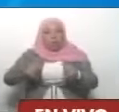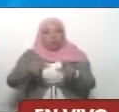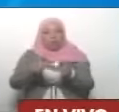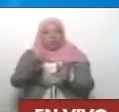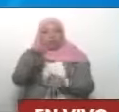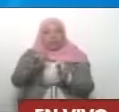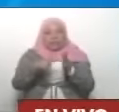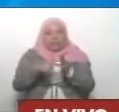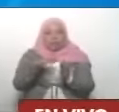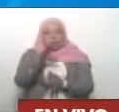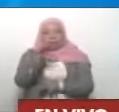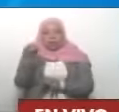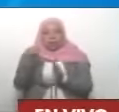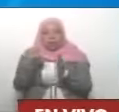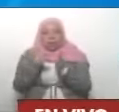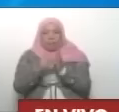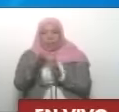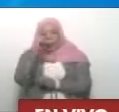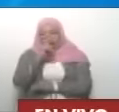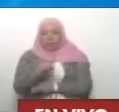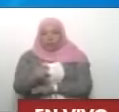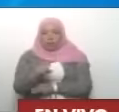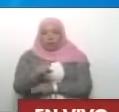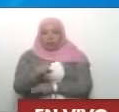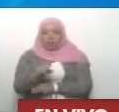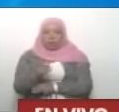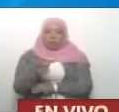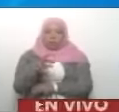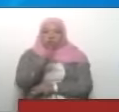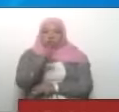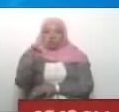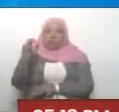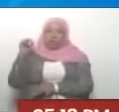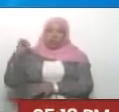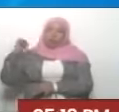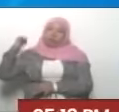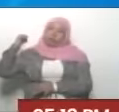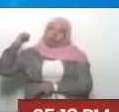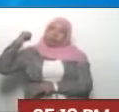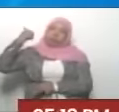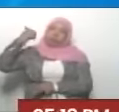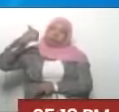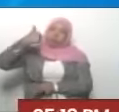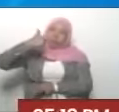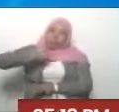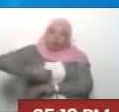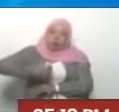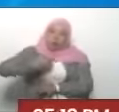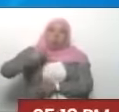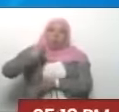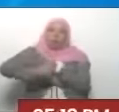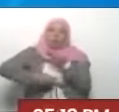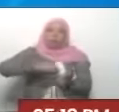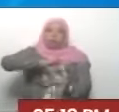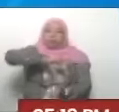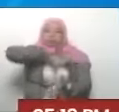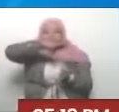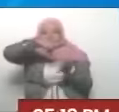¿150.000 años? ¿200.000 años? ¿Y por qué el Homo sapiens pasó de las